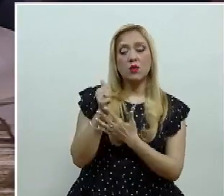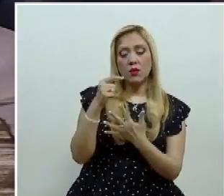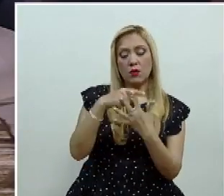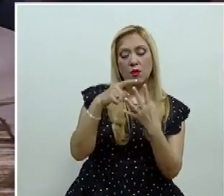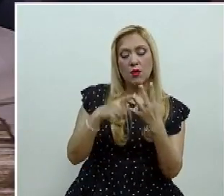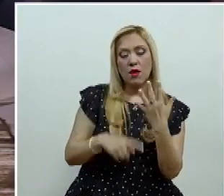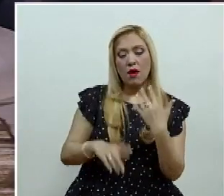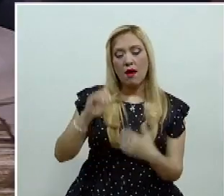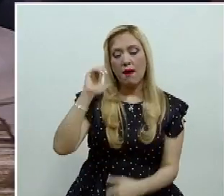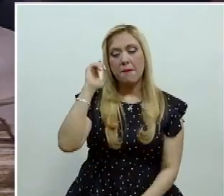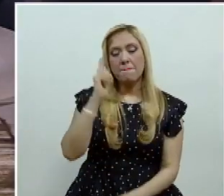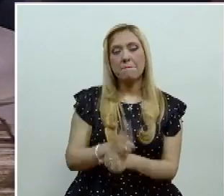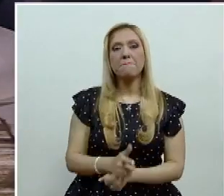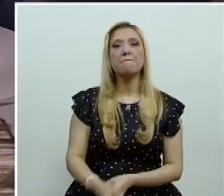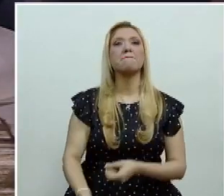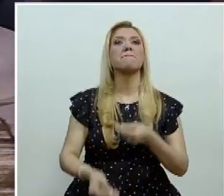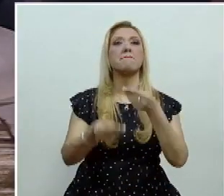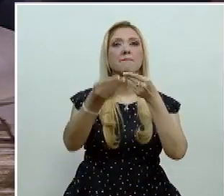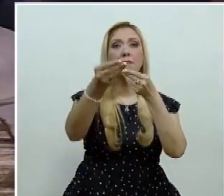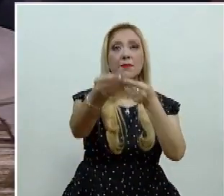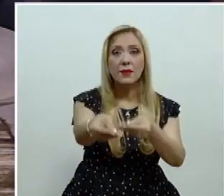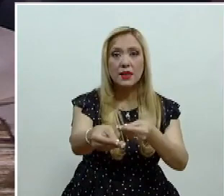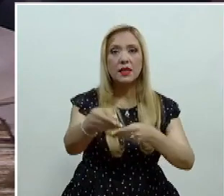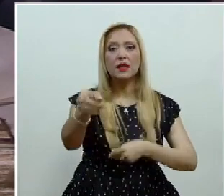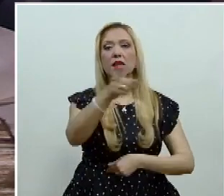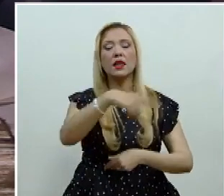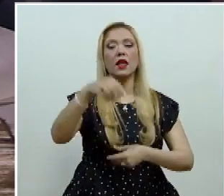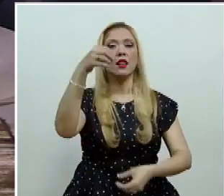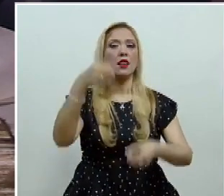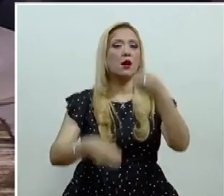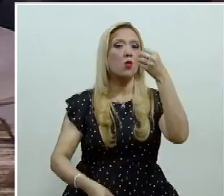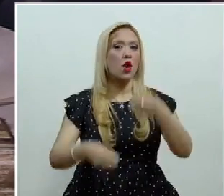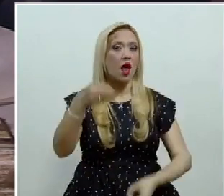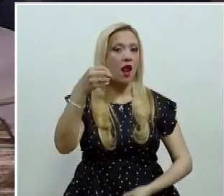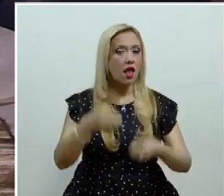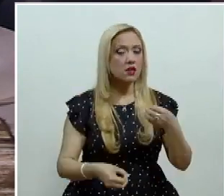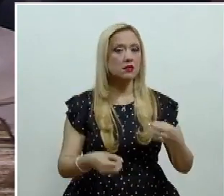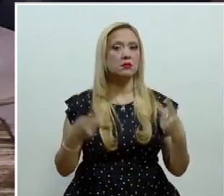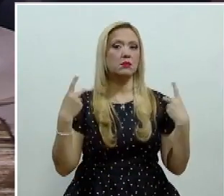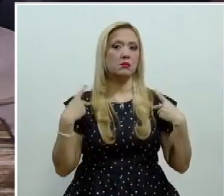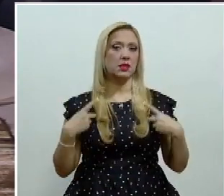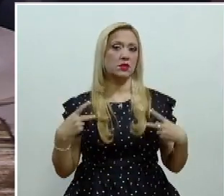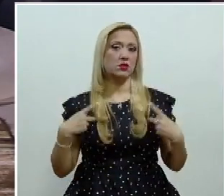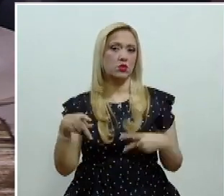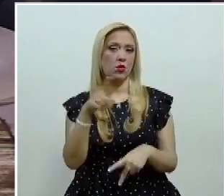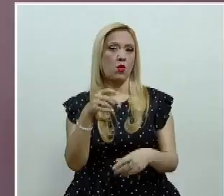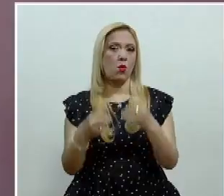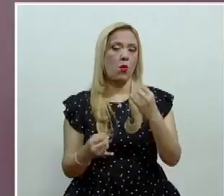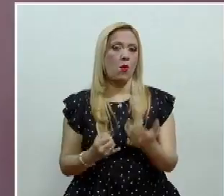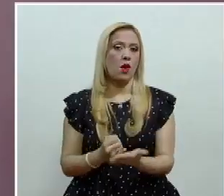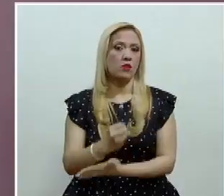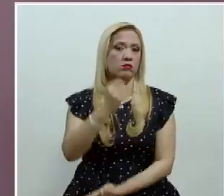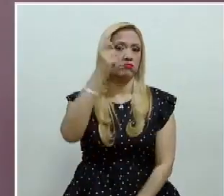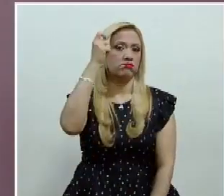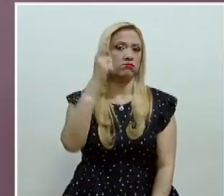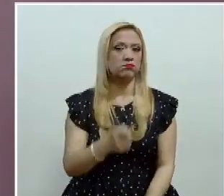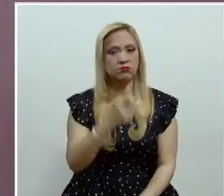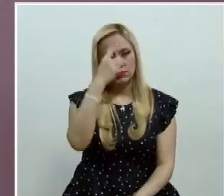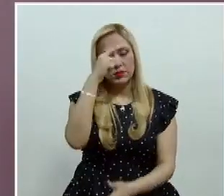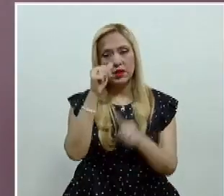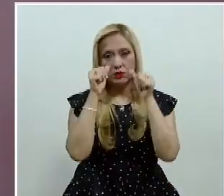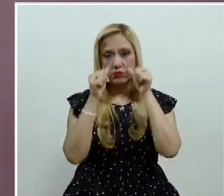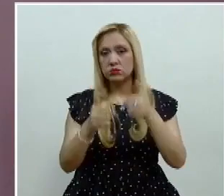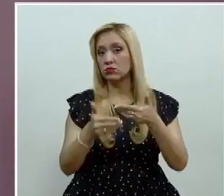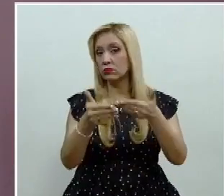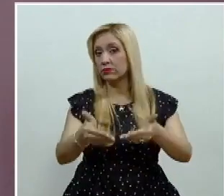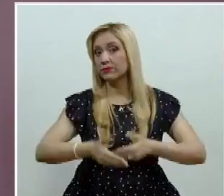posteriormente proporcionárselos a las y los tribunales, a las personas encargadas de tomar decisiones en materia de procuración e